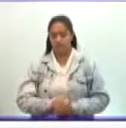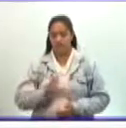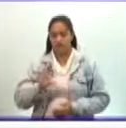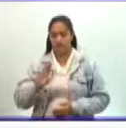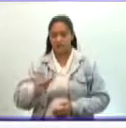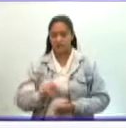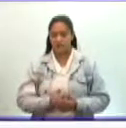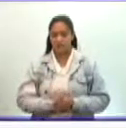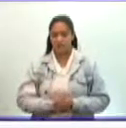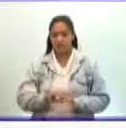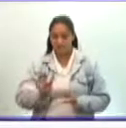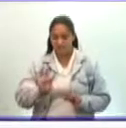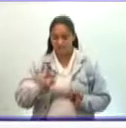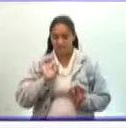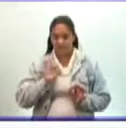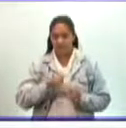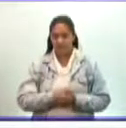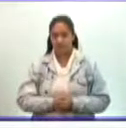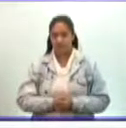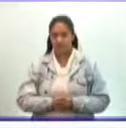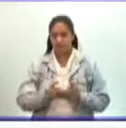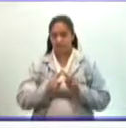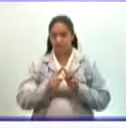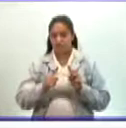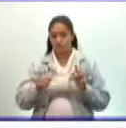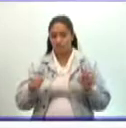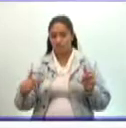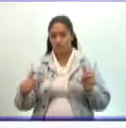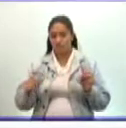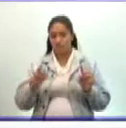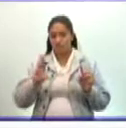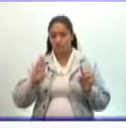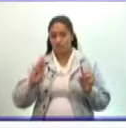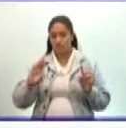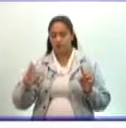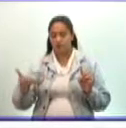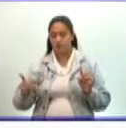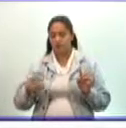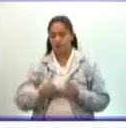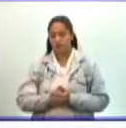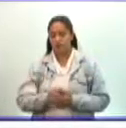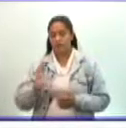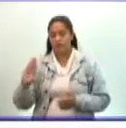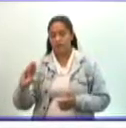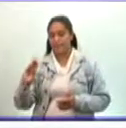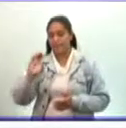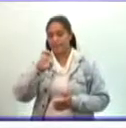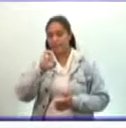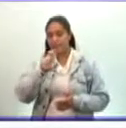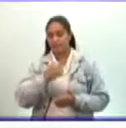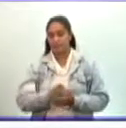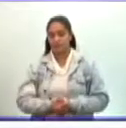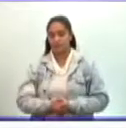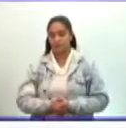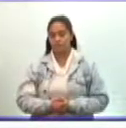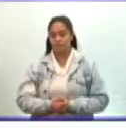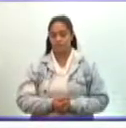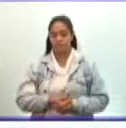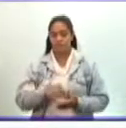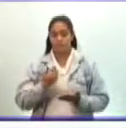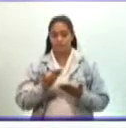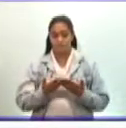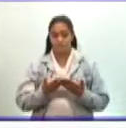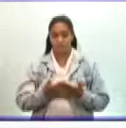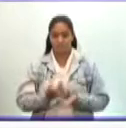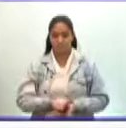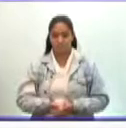hay en la longitud del segmento BD y BE. Pero también les piden calcular